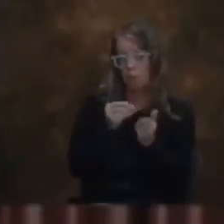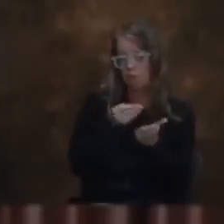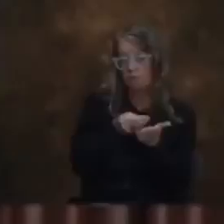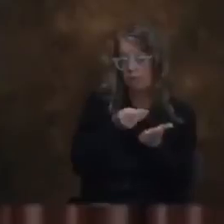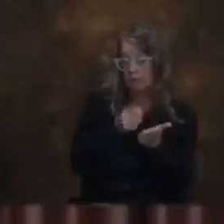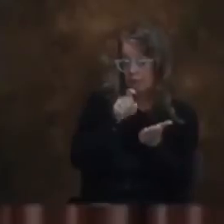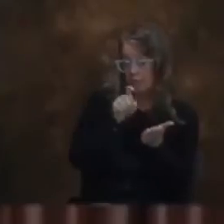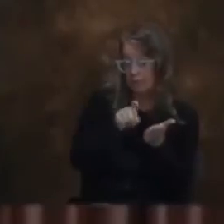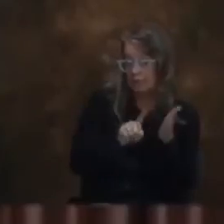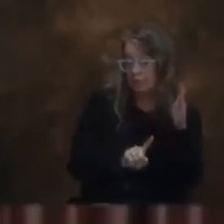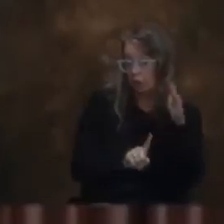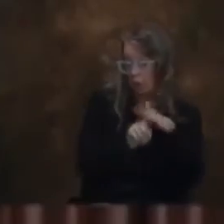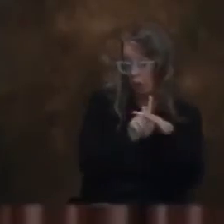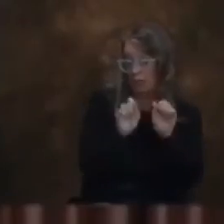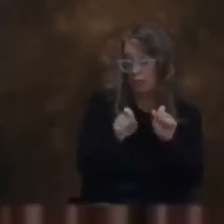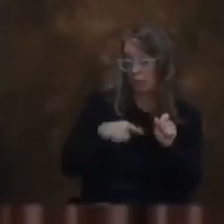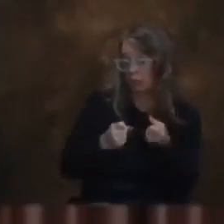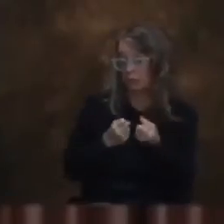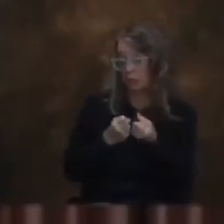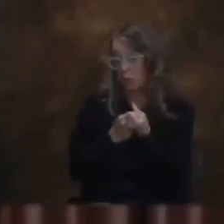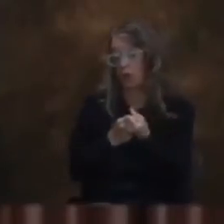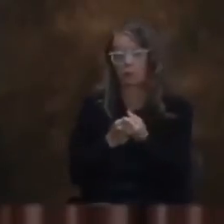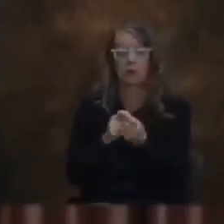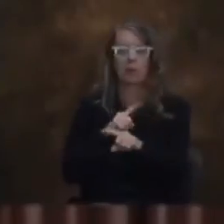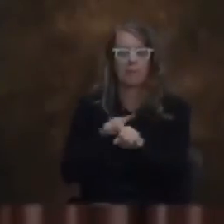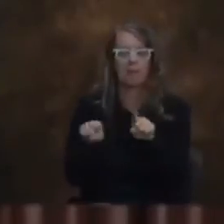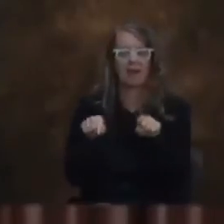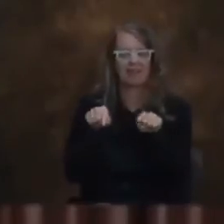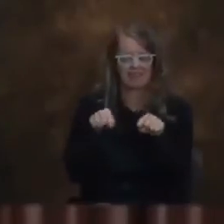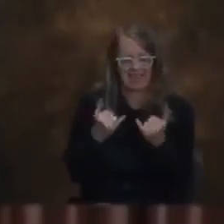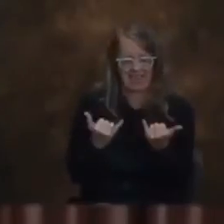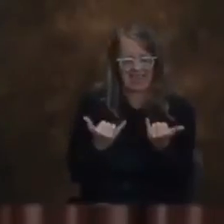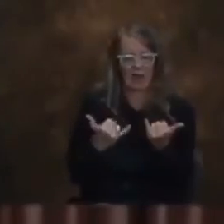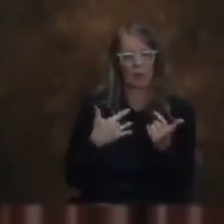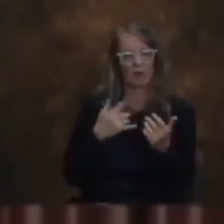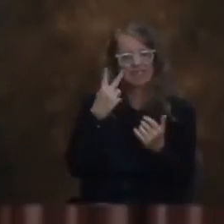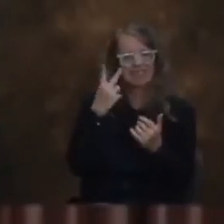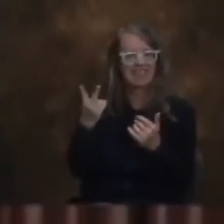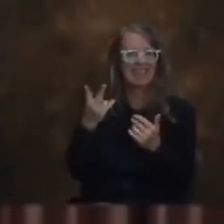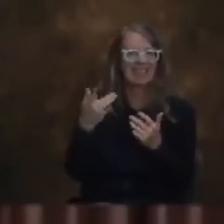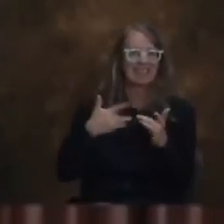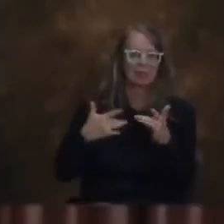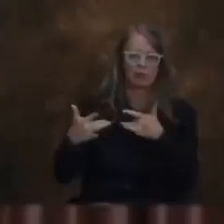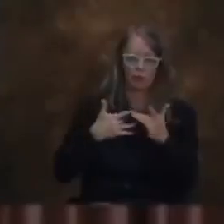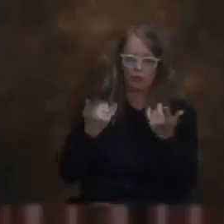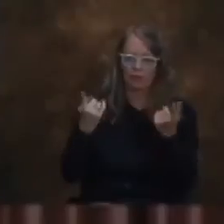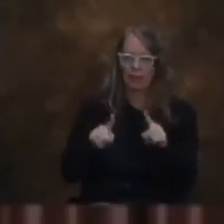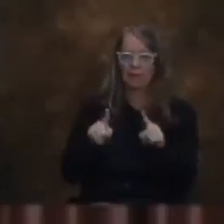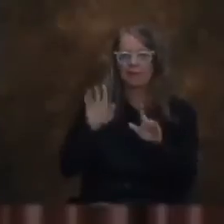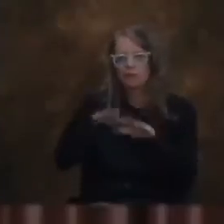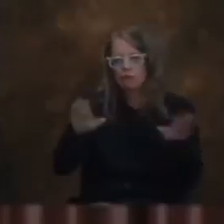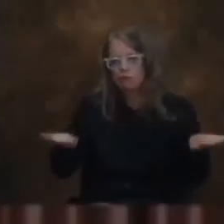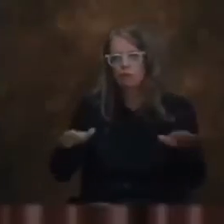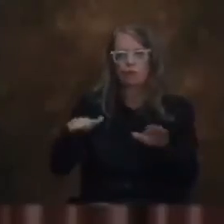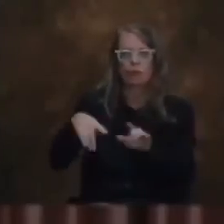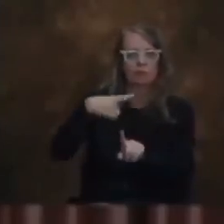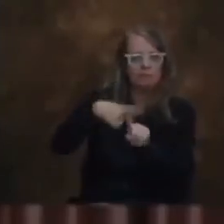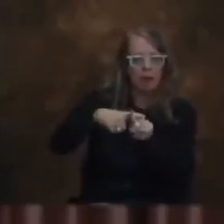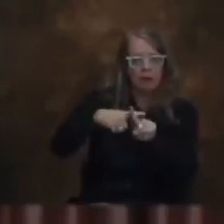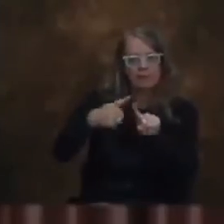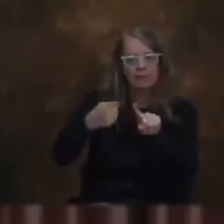fondos adicionales pero en este periodo no cuando vemos las causas preocupantes como el aumento de casos